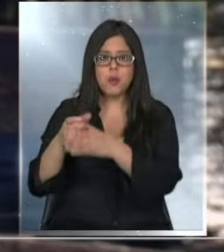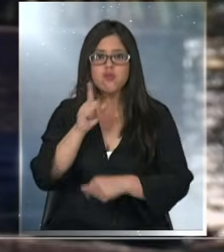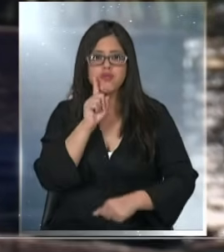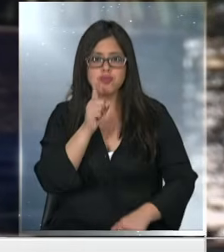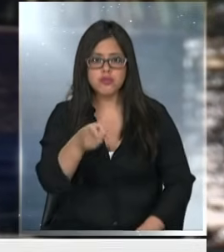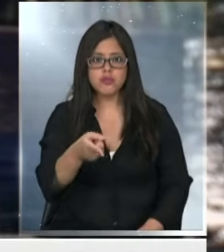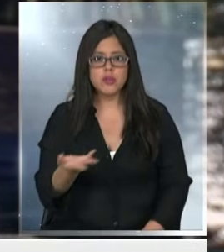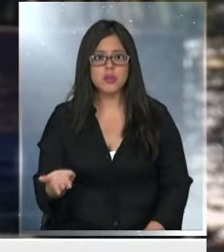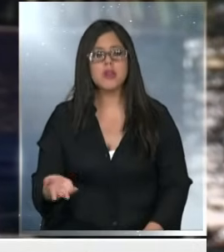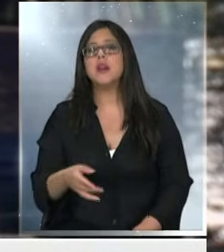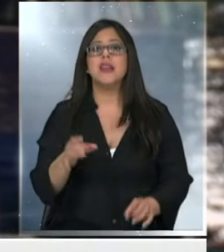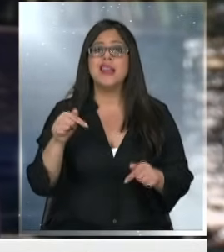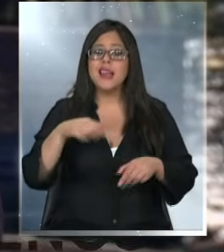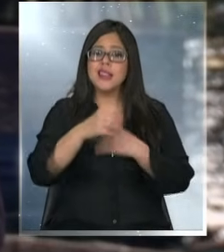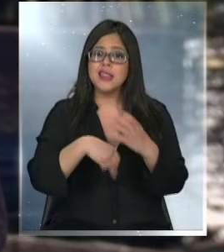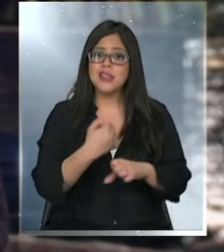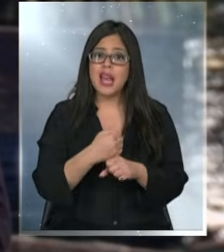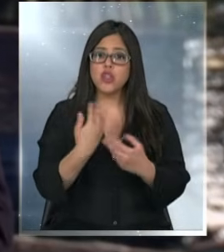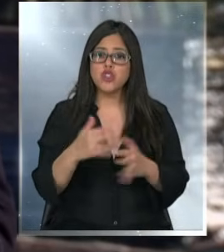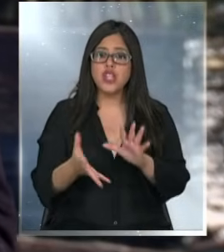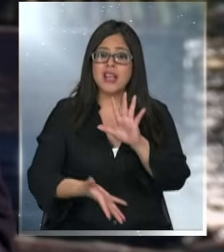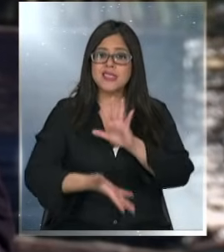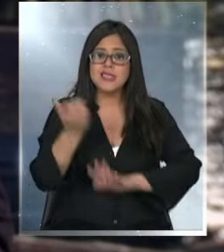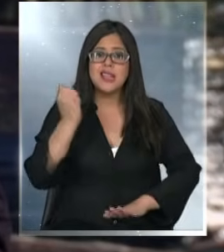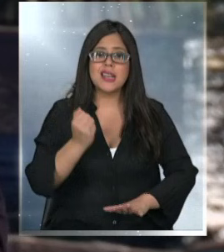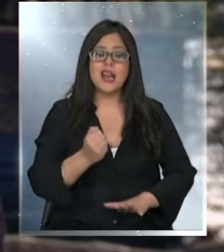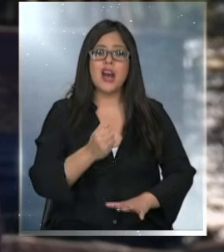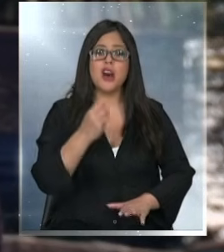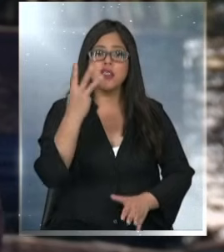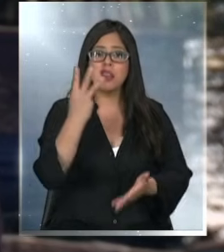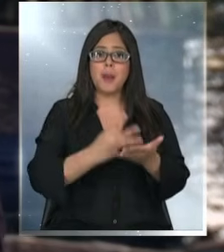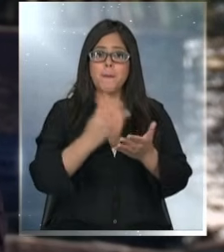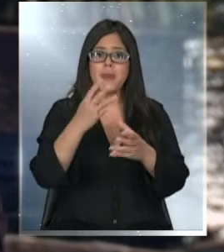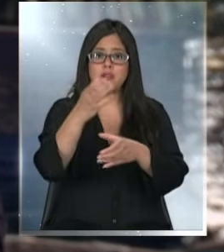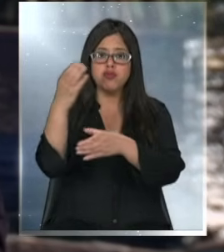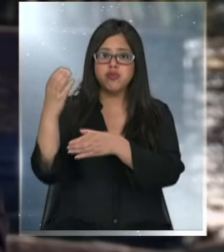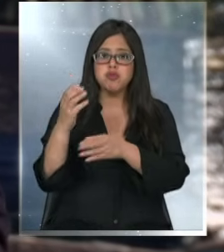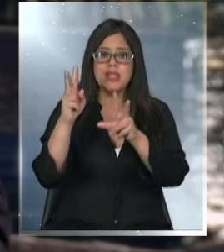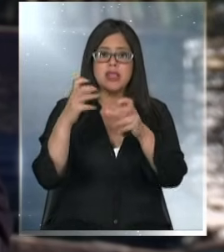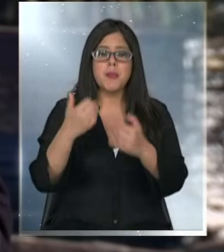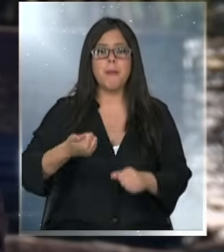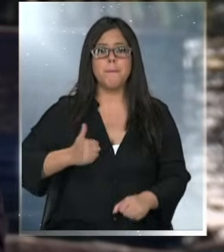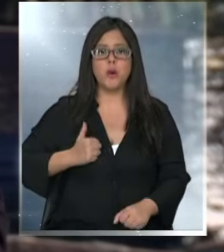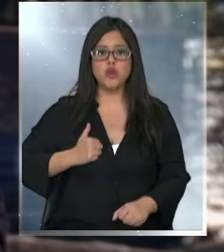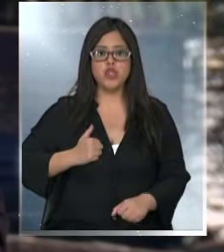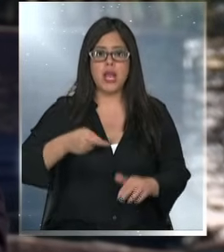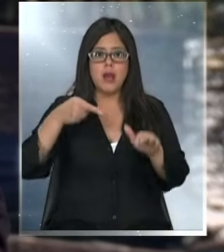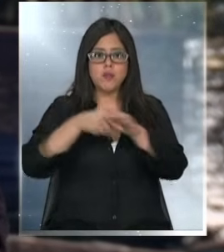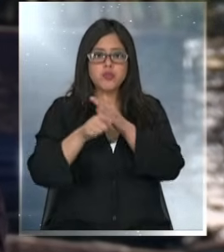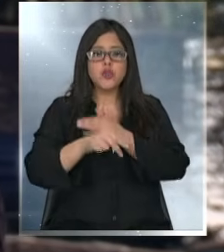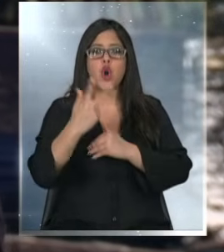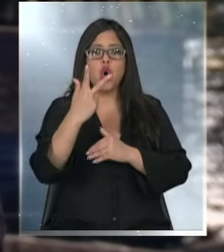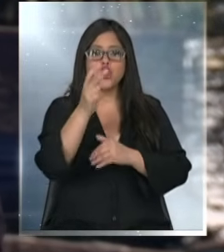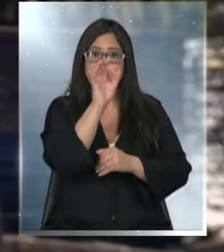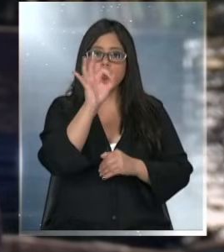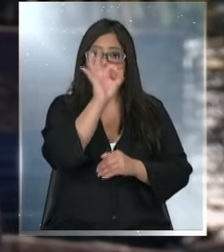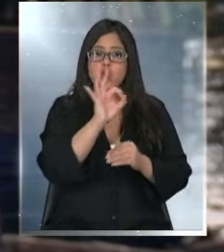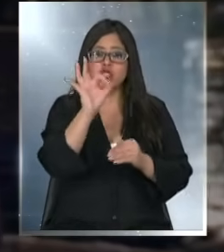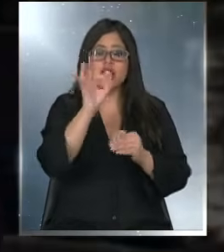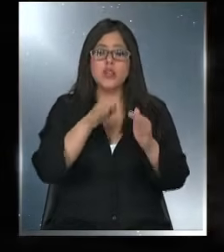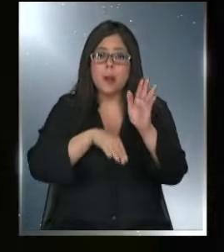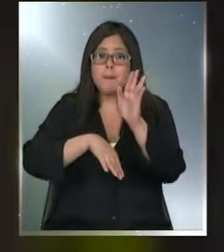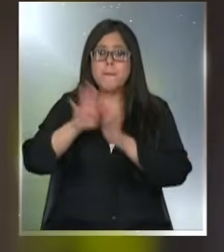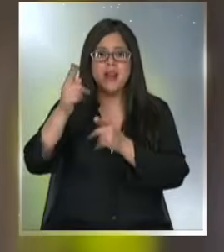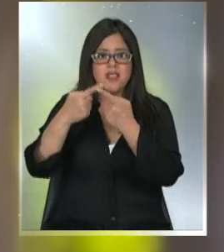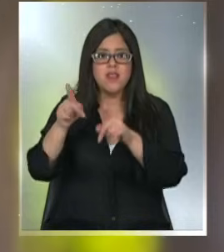poseen. Solo en lo que va este año se han decomisado más de 3.000 armas de fuego en operativos policiales, un 8% más en comparación al año